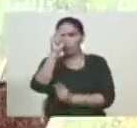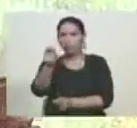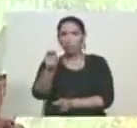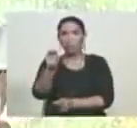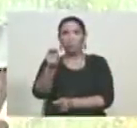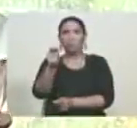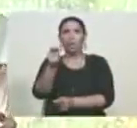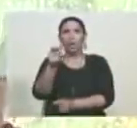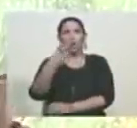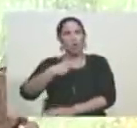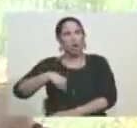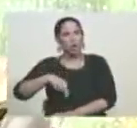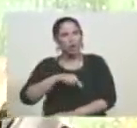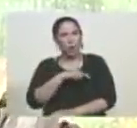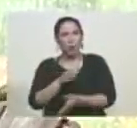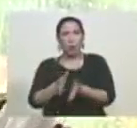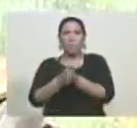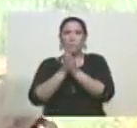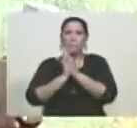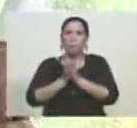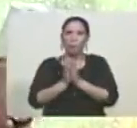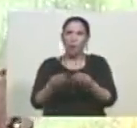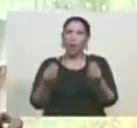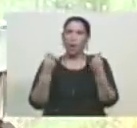que nosotros para el ciclo de siembra